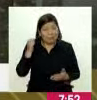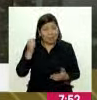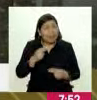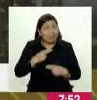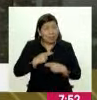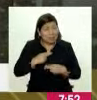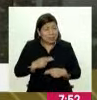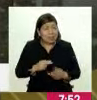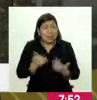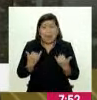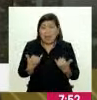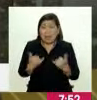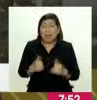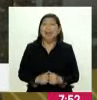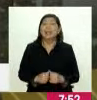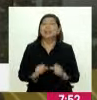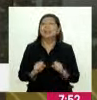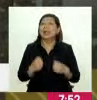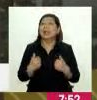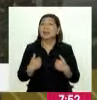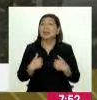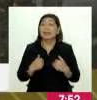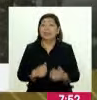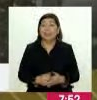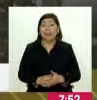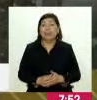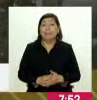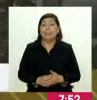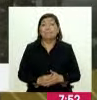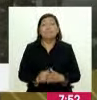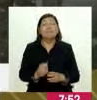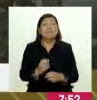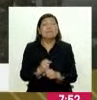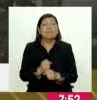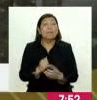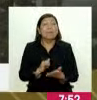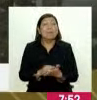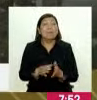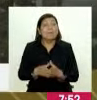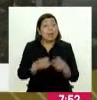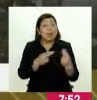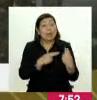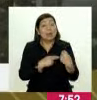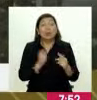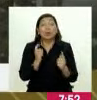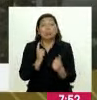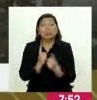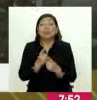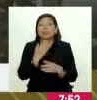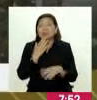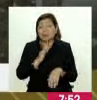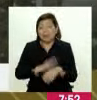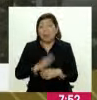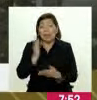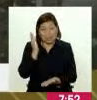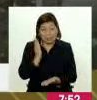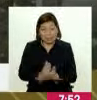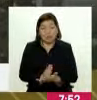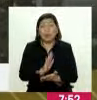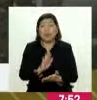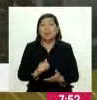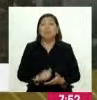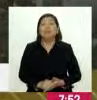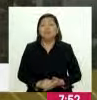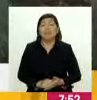que ser claros, acá se tienen que tomar conocer la responsabilidad. O sea, encontrar responsables y sancionar lo que haya que sancionar.